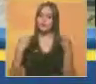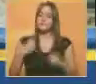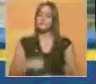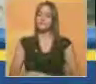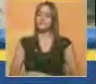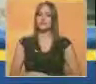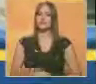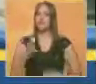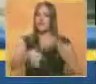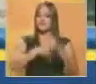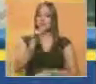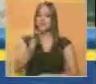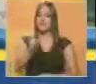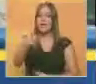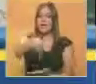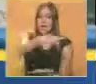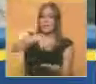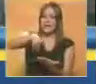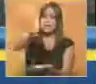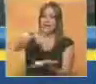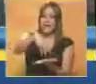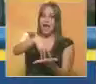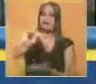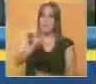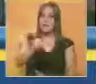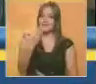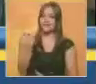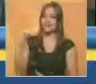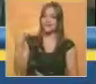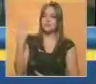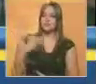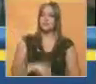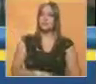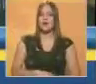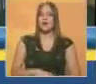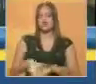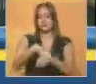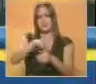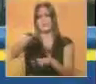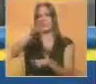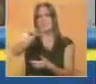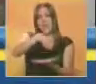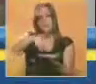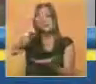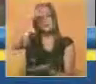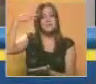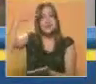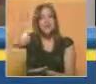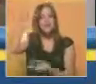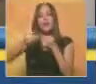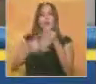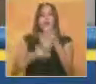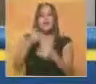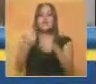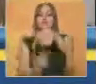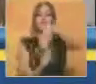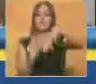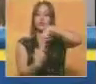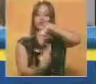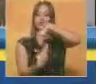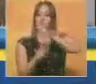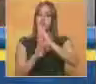El acto se realizó en la Plaza Miranda. Allí Marín destacó el crecimiento de Guanta mediante el respaldo del proceso